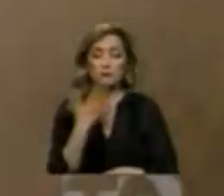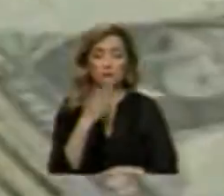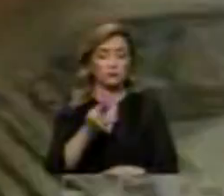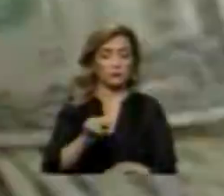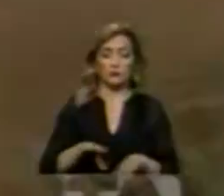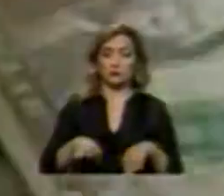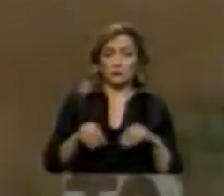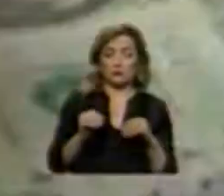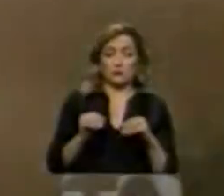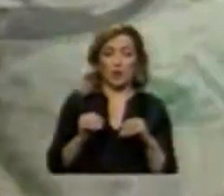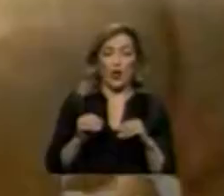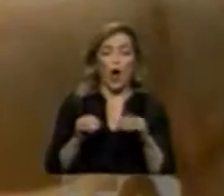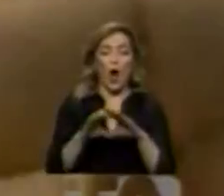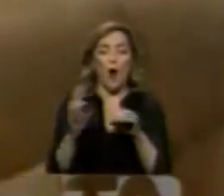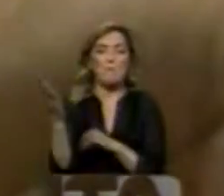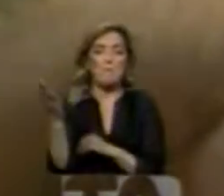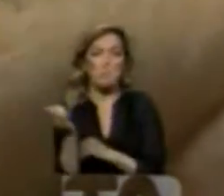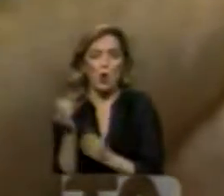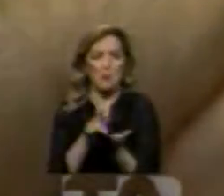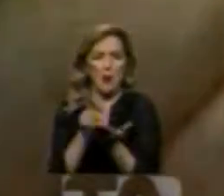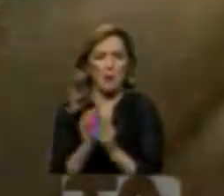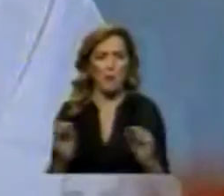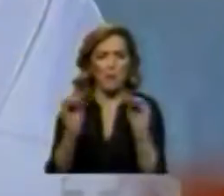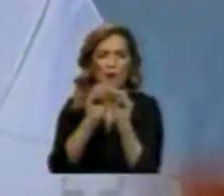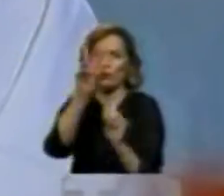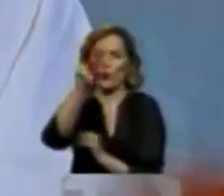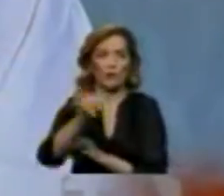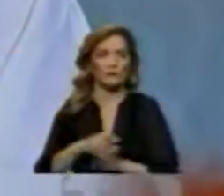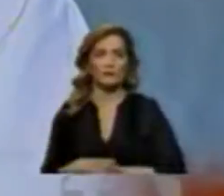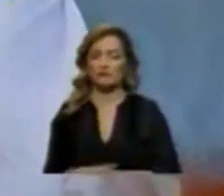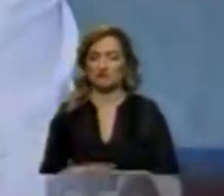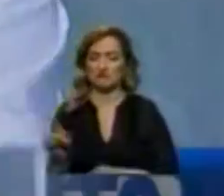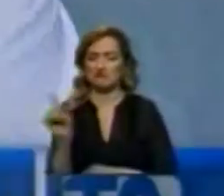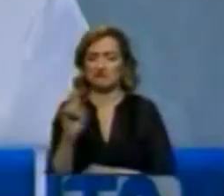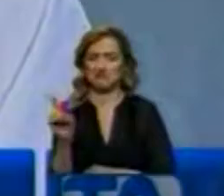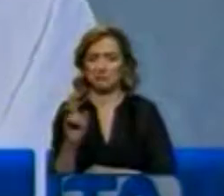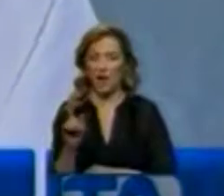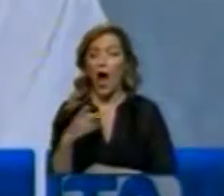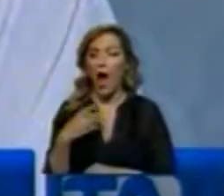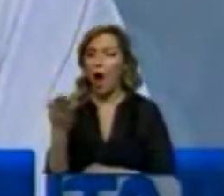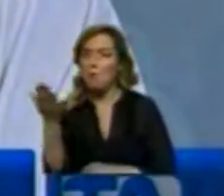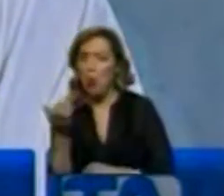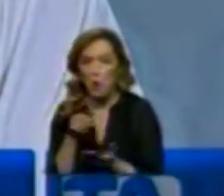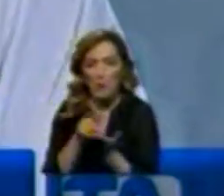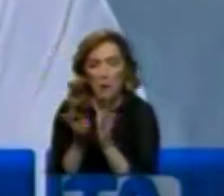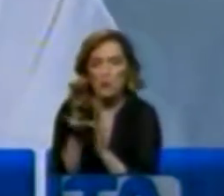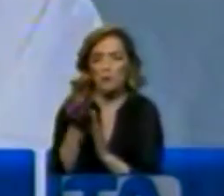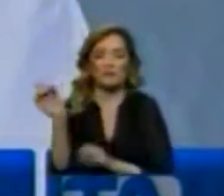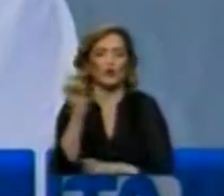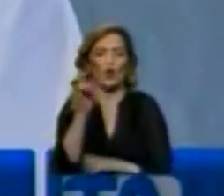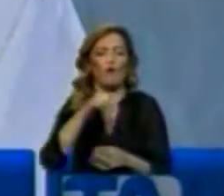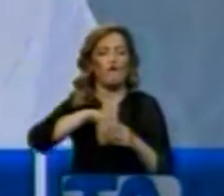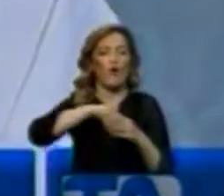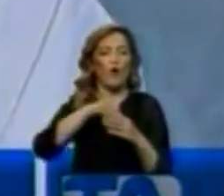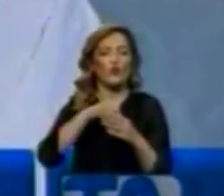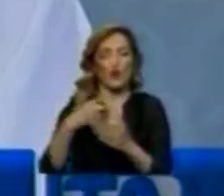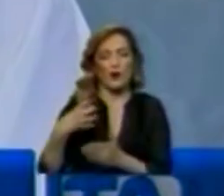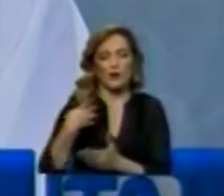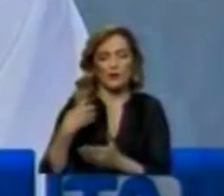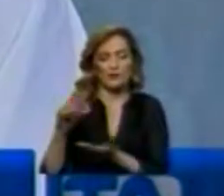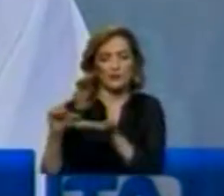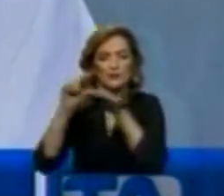un incremento del bono como medida de compensación. Nosotros queremos que Estado defina fondo de garantía para créditos,